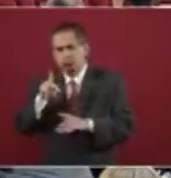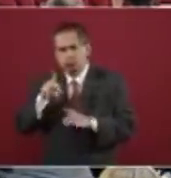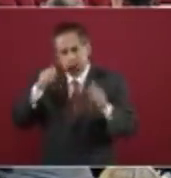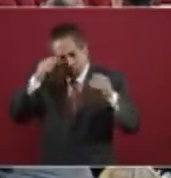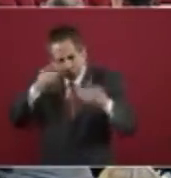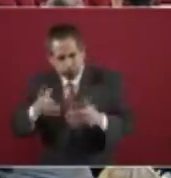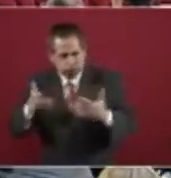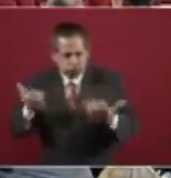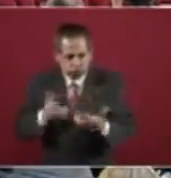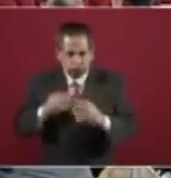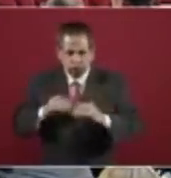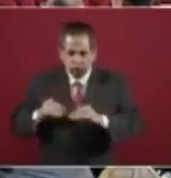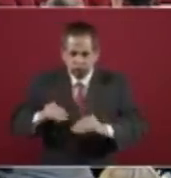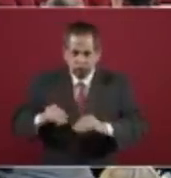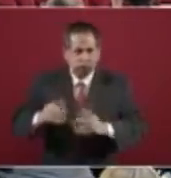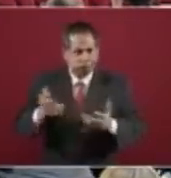ocupamos.